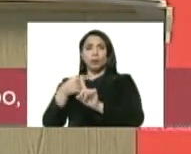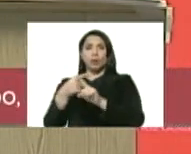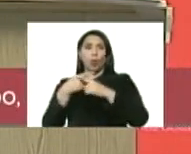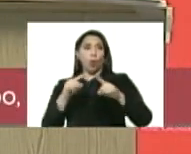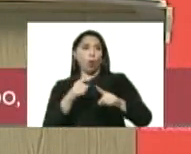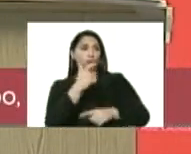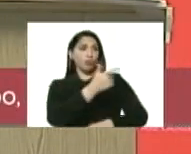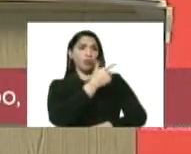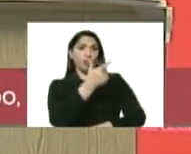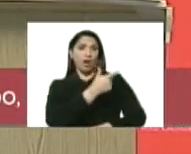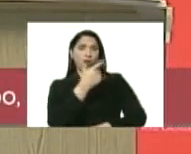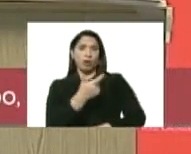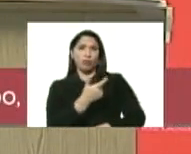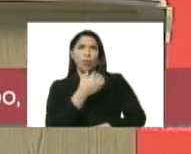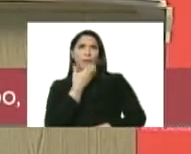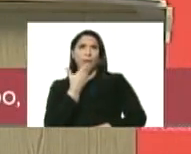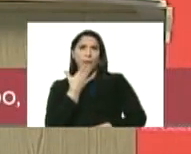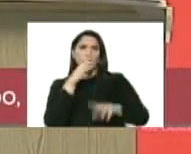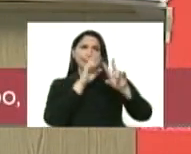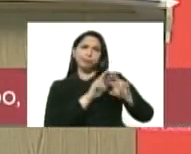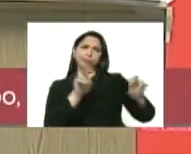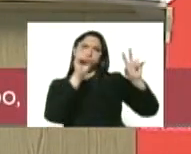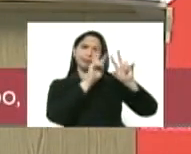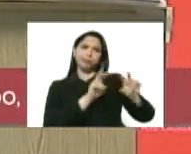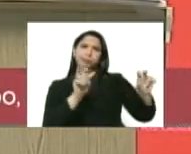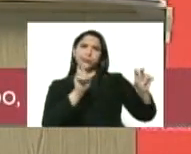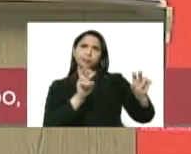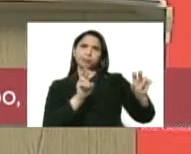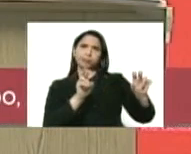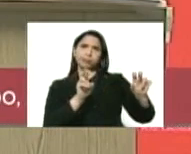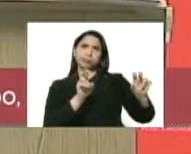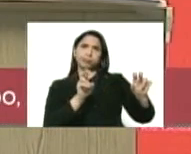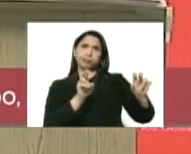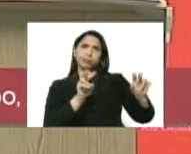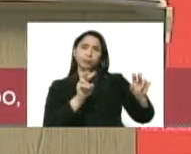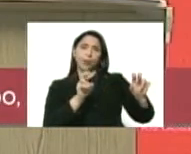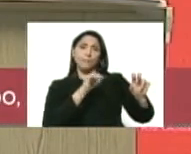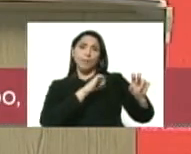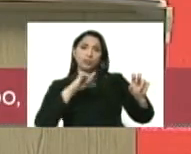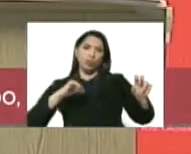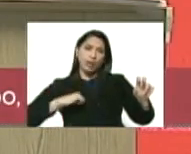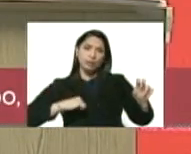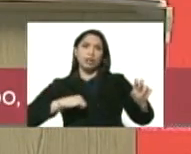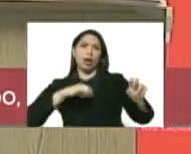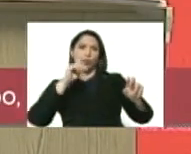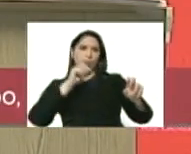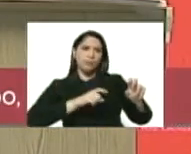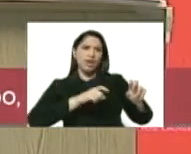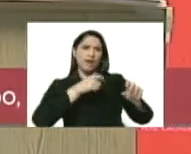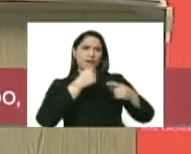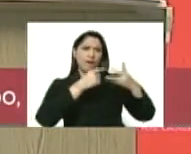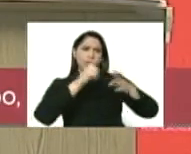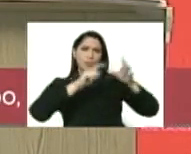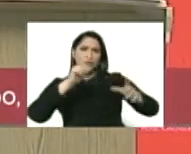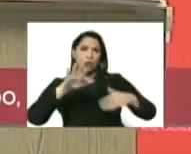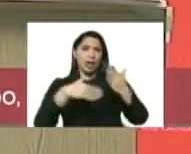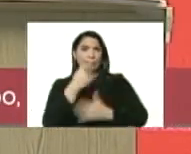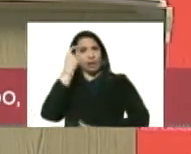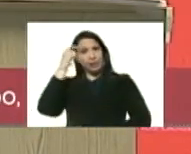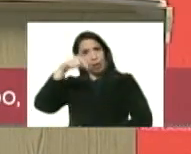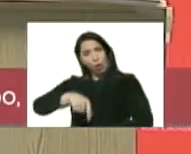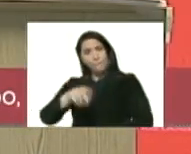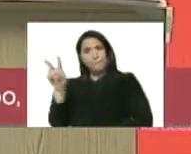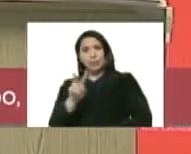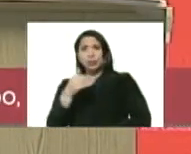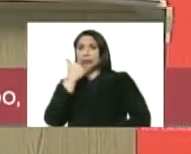buscándolo a través del esquema del despistaje personalizado y masivo. Al día de hoy ya Venezuela se